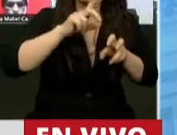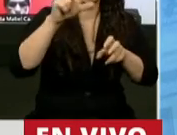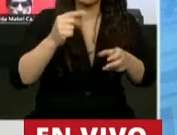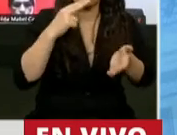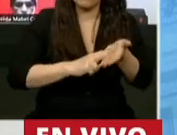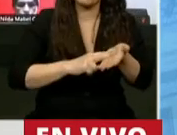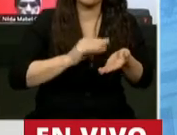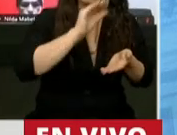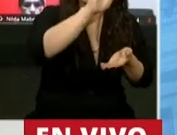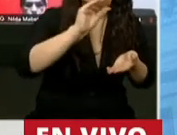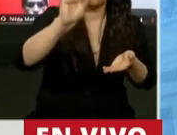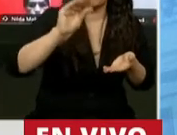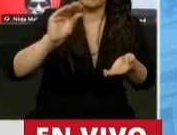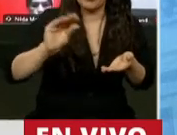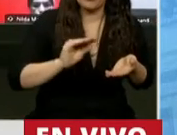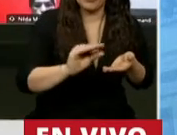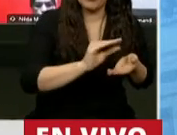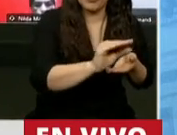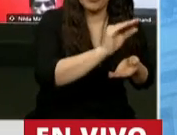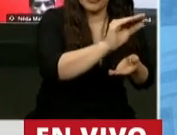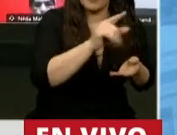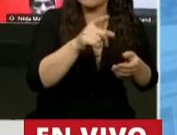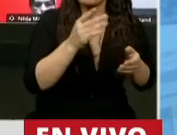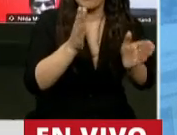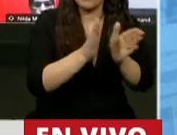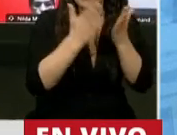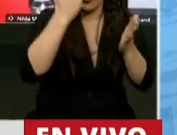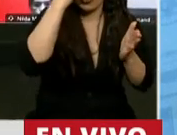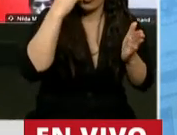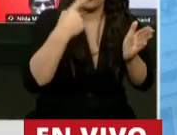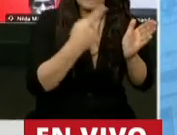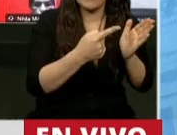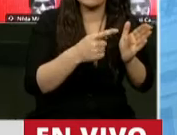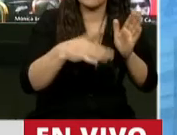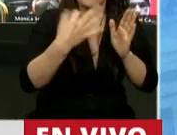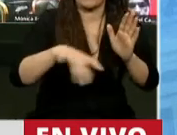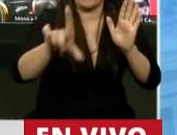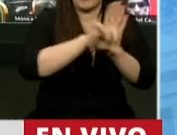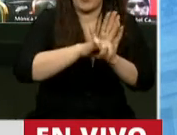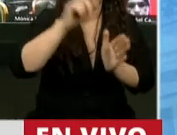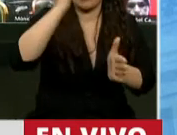impuestos que instituye la constitución que sea a través de una ley convenio